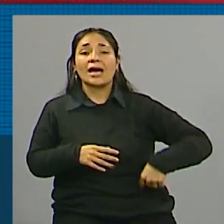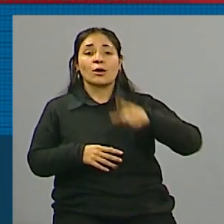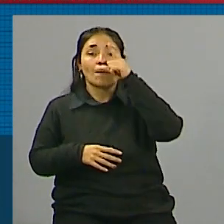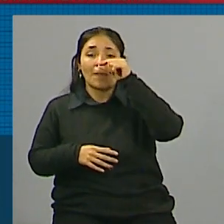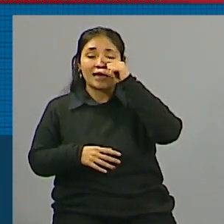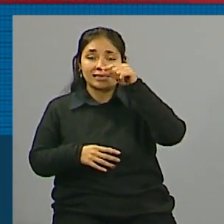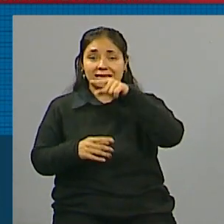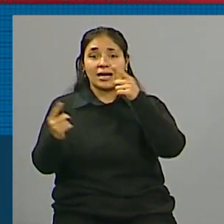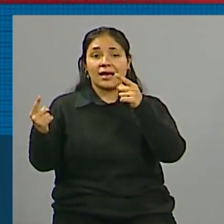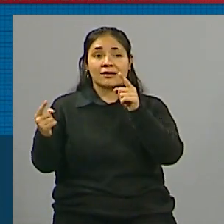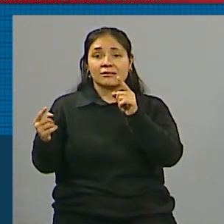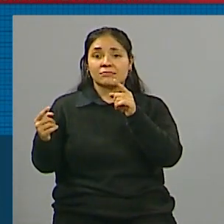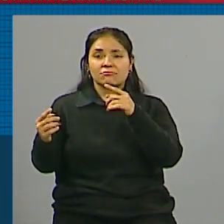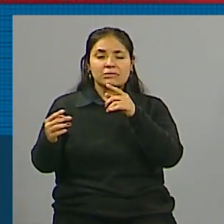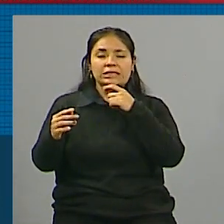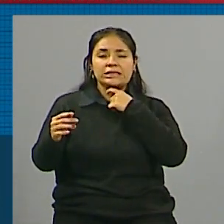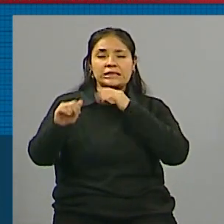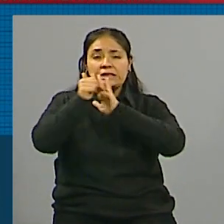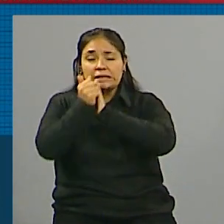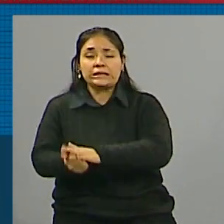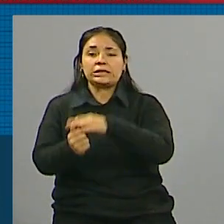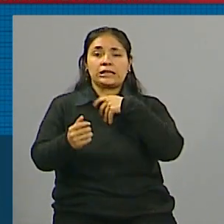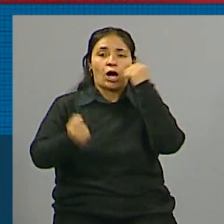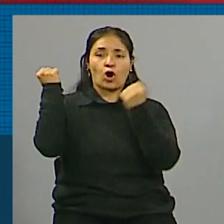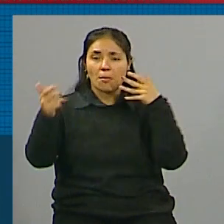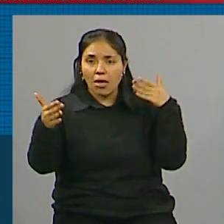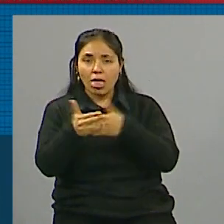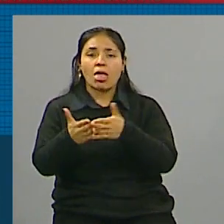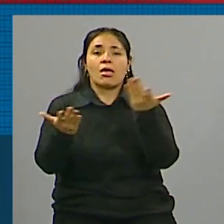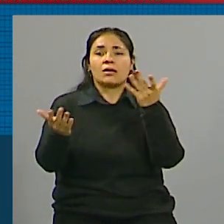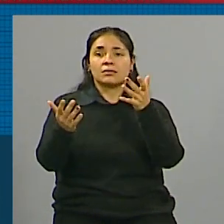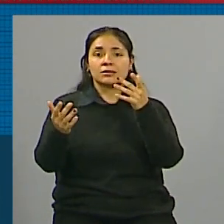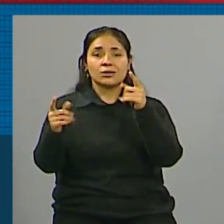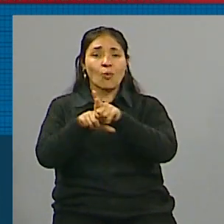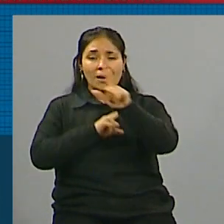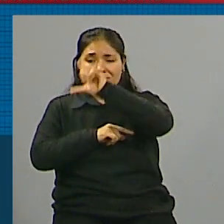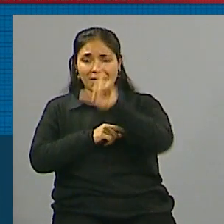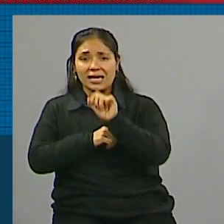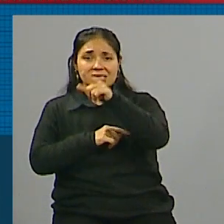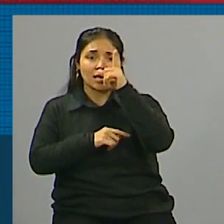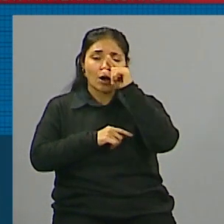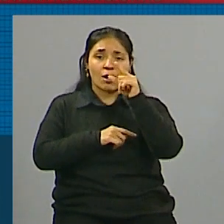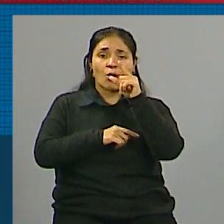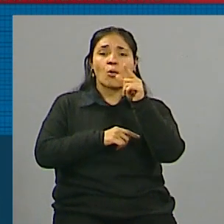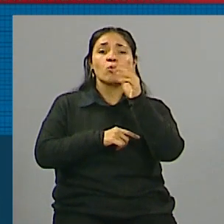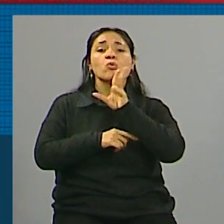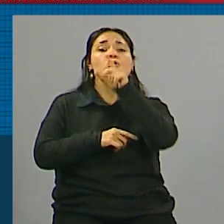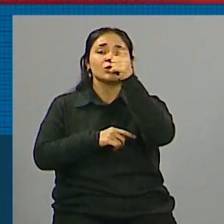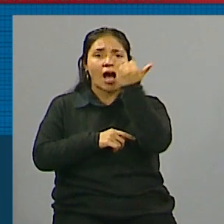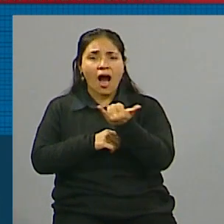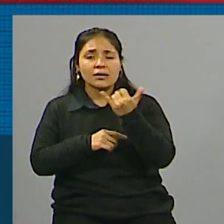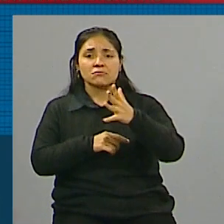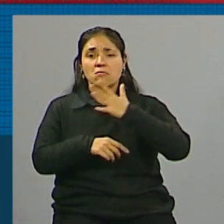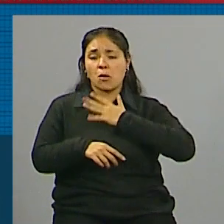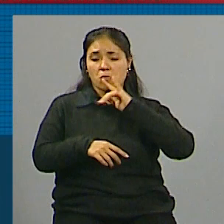es autónomo, que tiene capacidad propia para generar acciones comerciales, que tiene alternativas a la hora de que le cierren